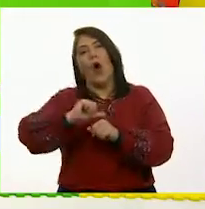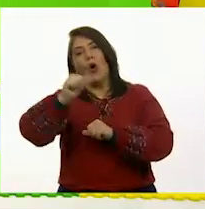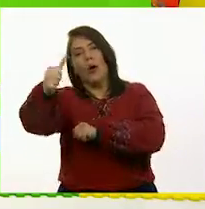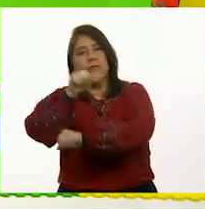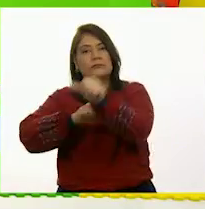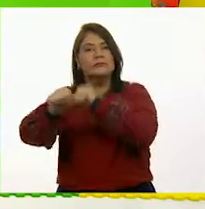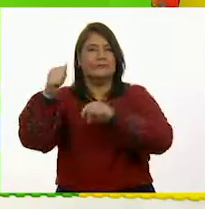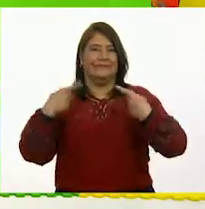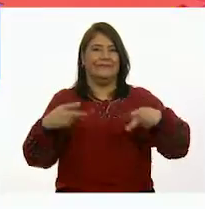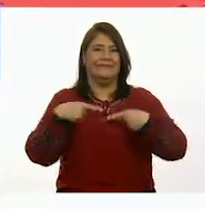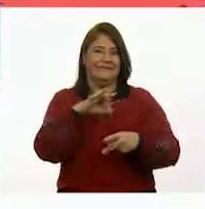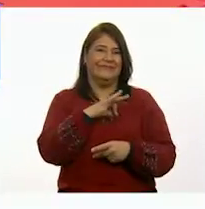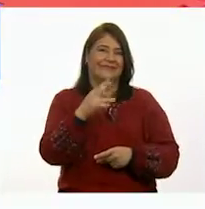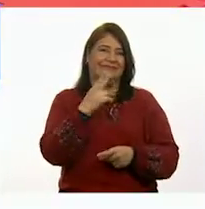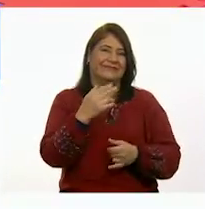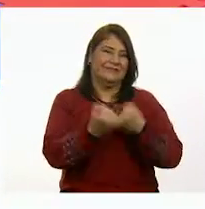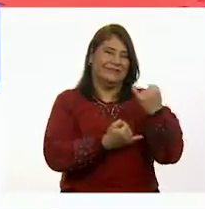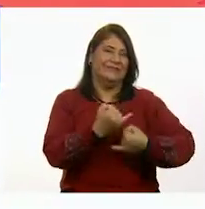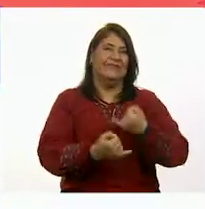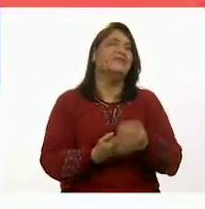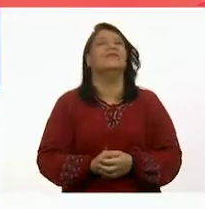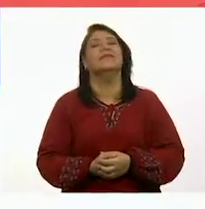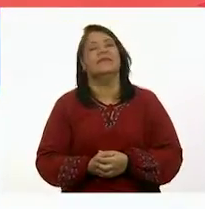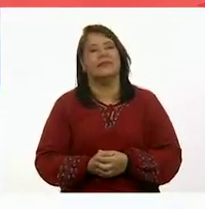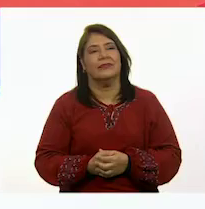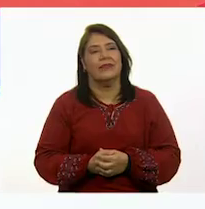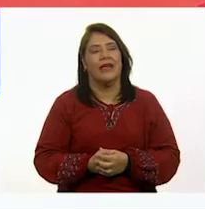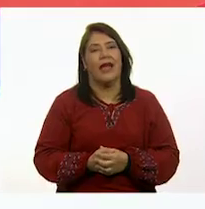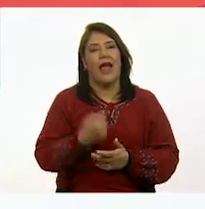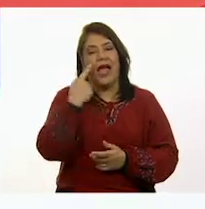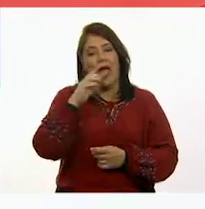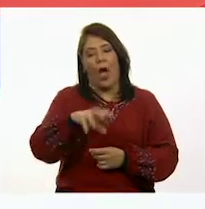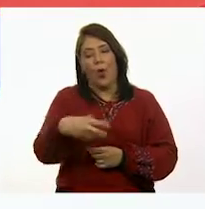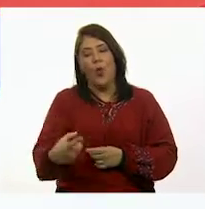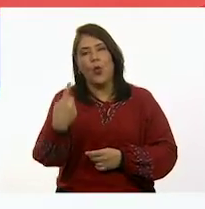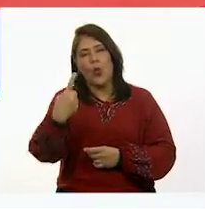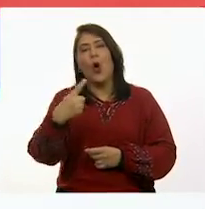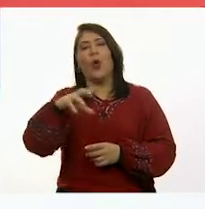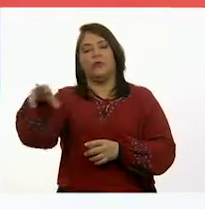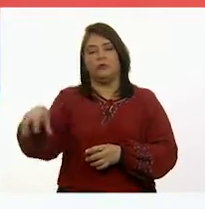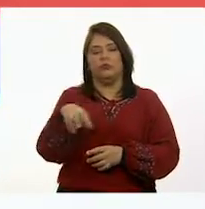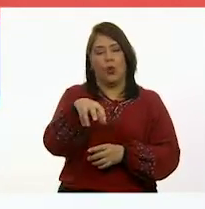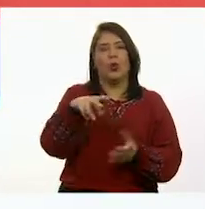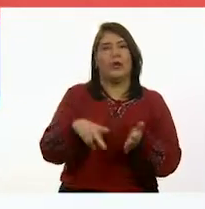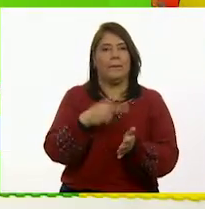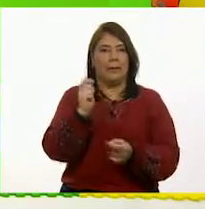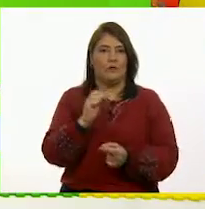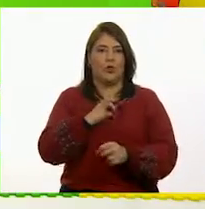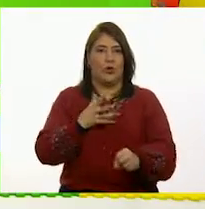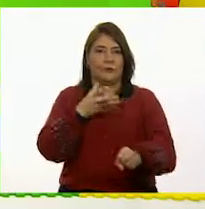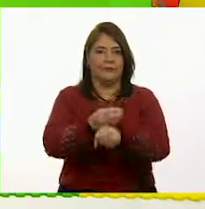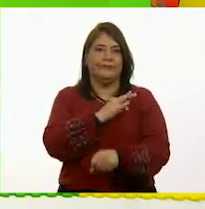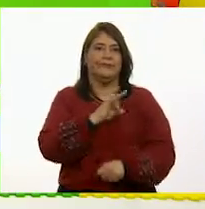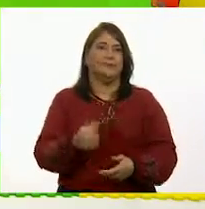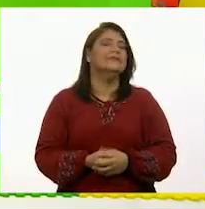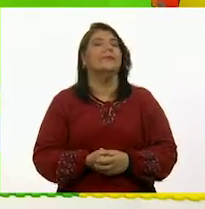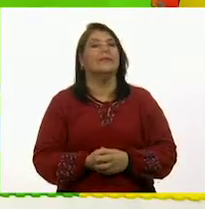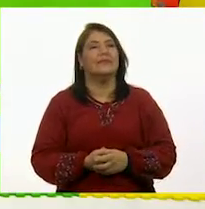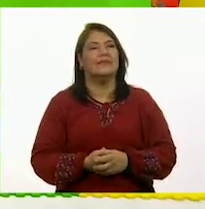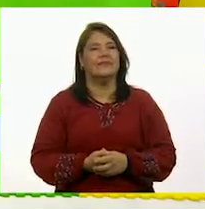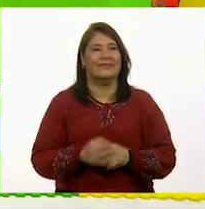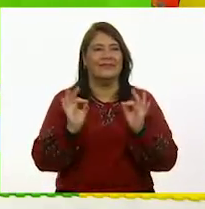Entonces... tiré una caja y la voy a acomodar nuevamente. ¿Listo? Ahora sí está listo.